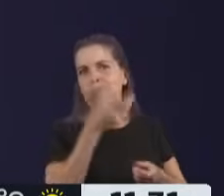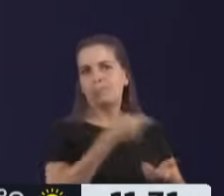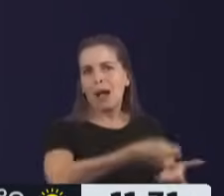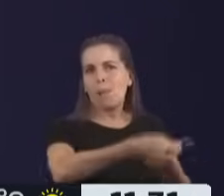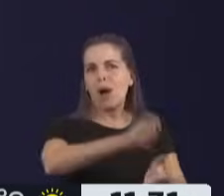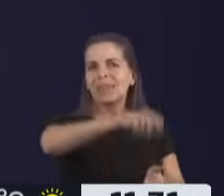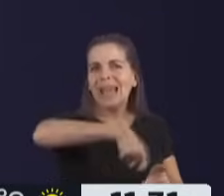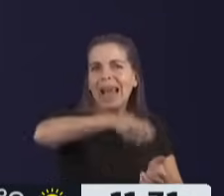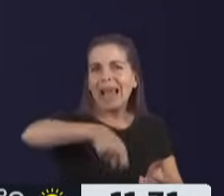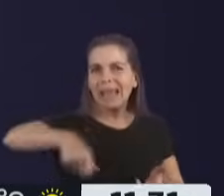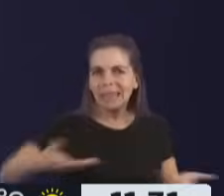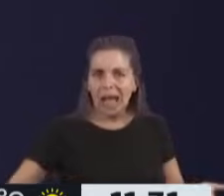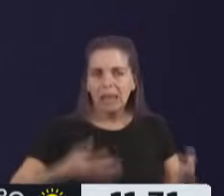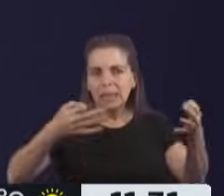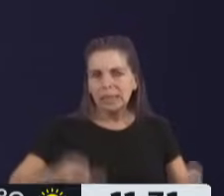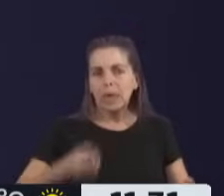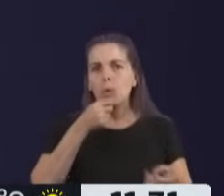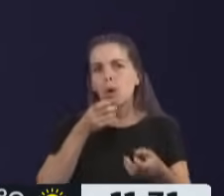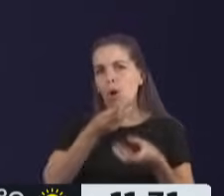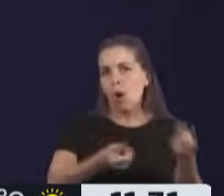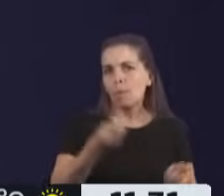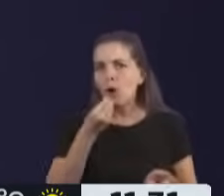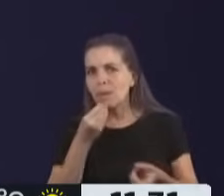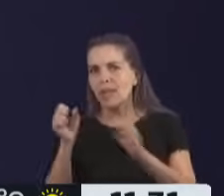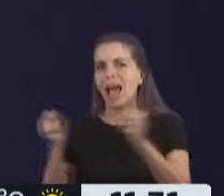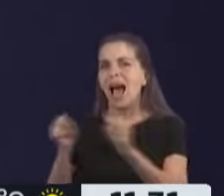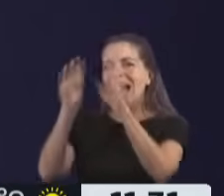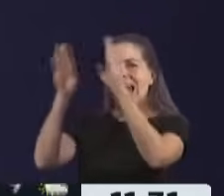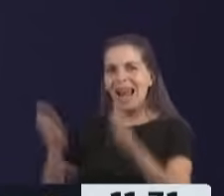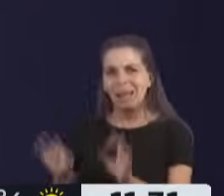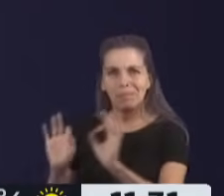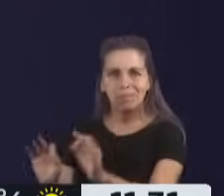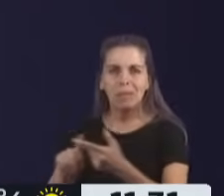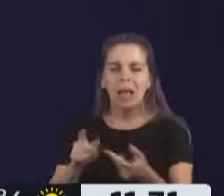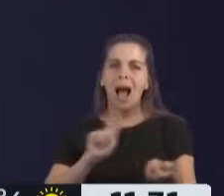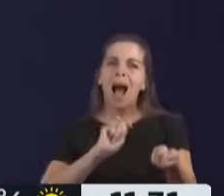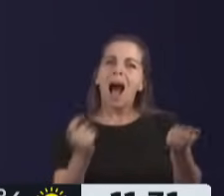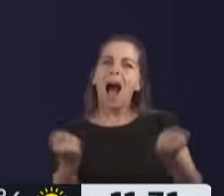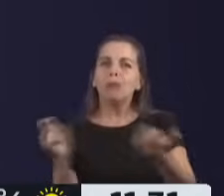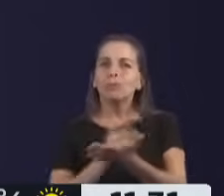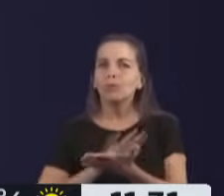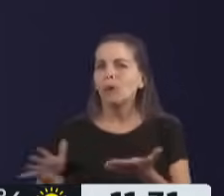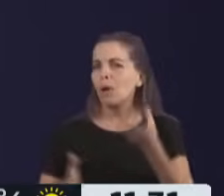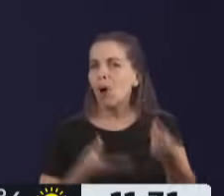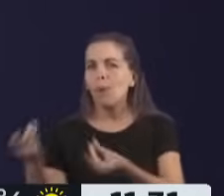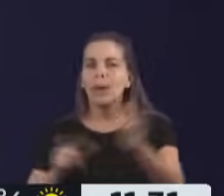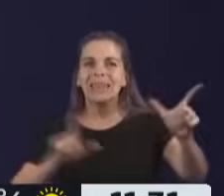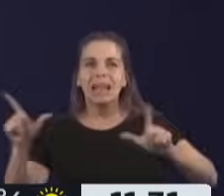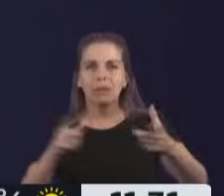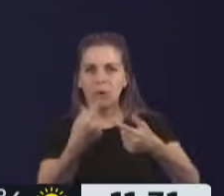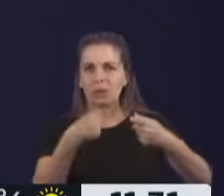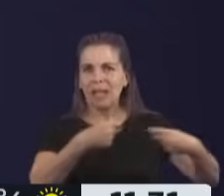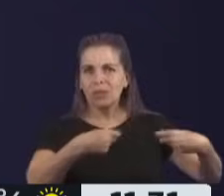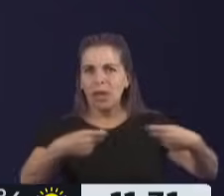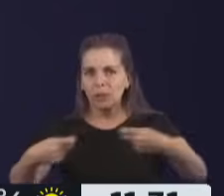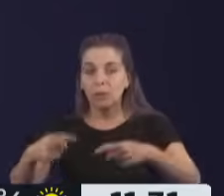yo probablemente pueda llenar la heladera, pueda cambiar el auto, pueda comprarme un televisor. Lo cierto es que el mes que viene, cuando